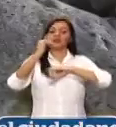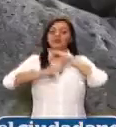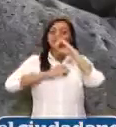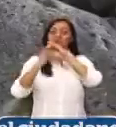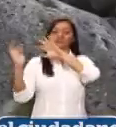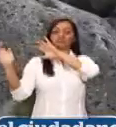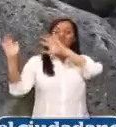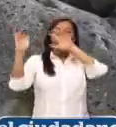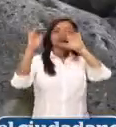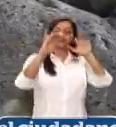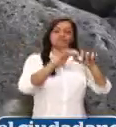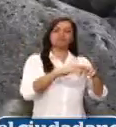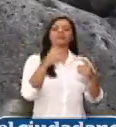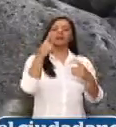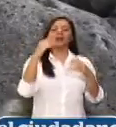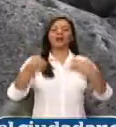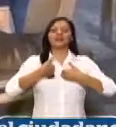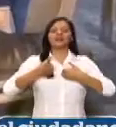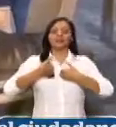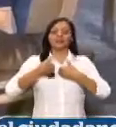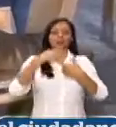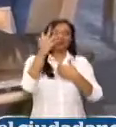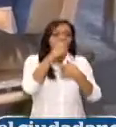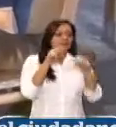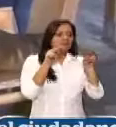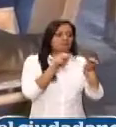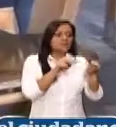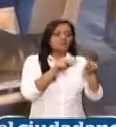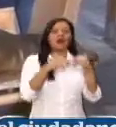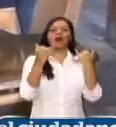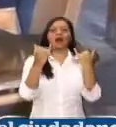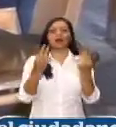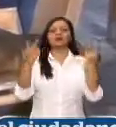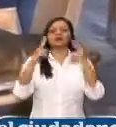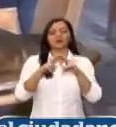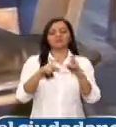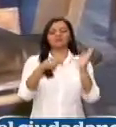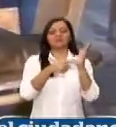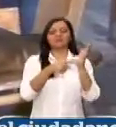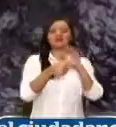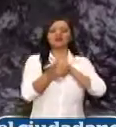Galápagos, atraídos por las especies únicas que pueden ver en las islas y ahora también por ser